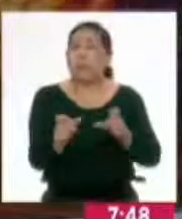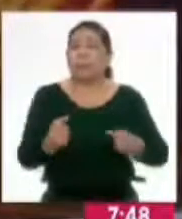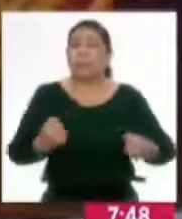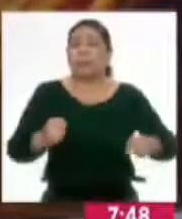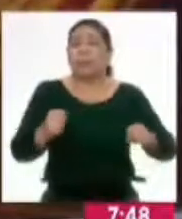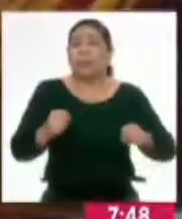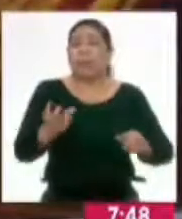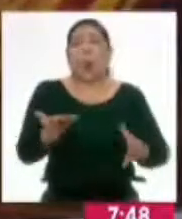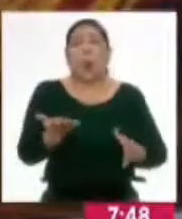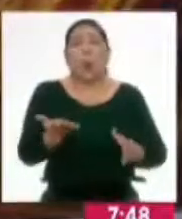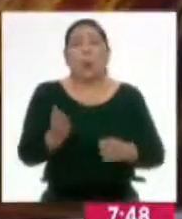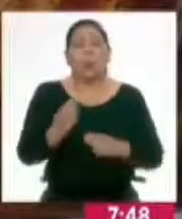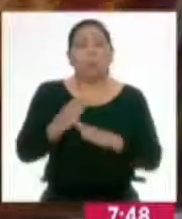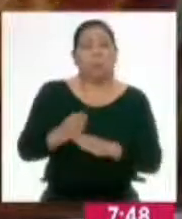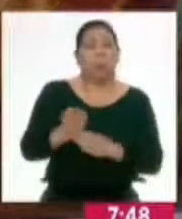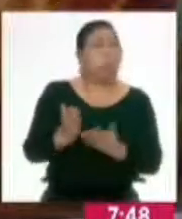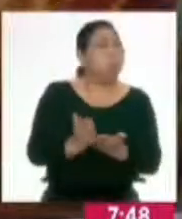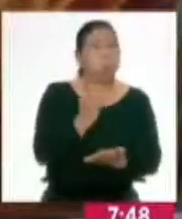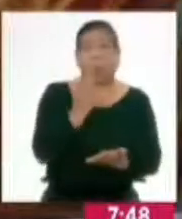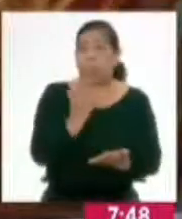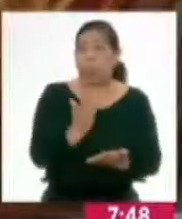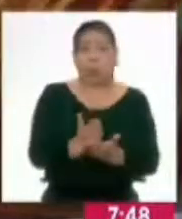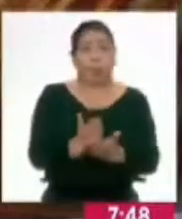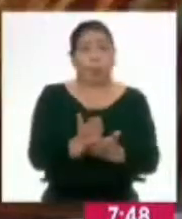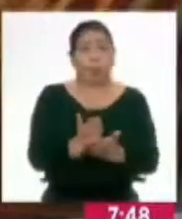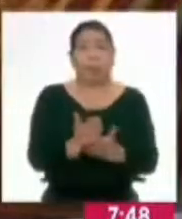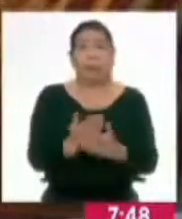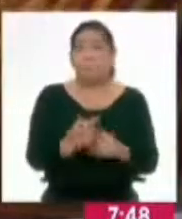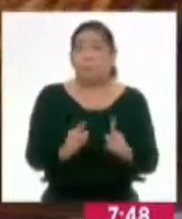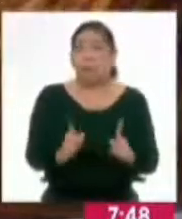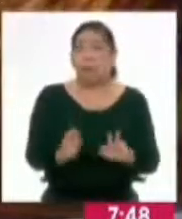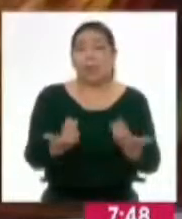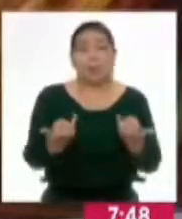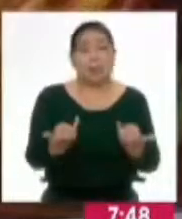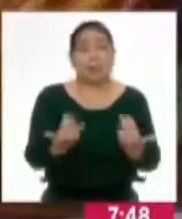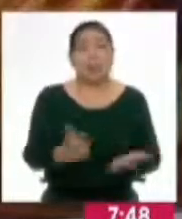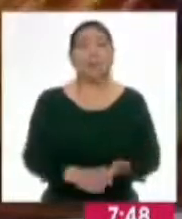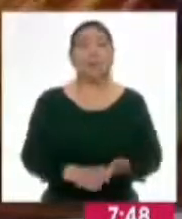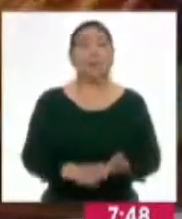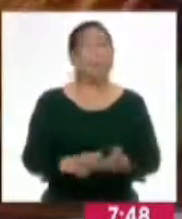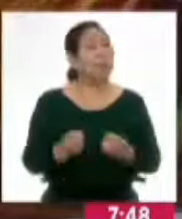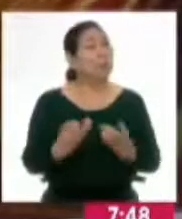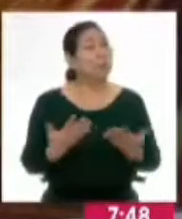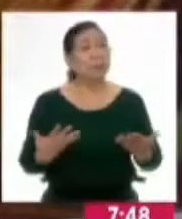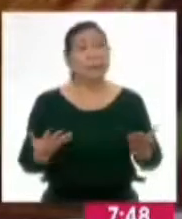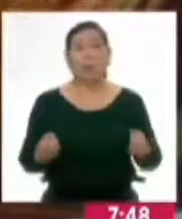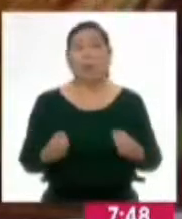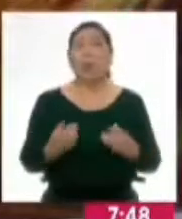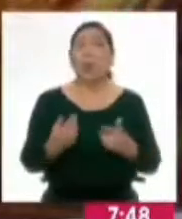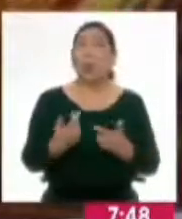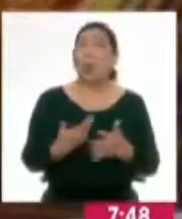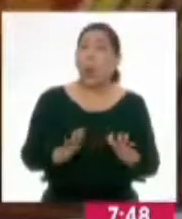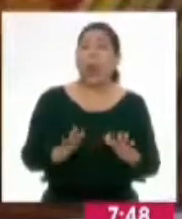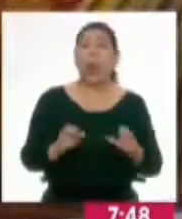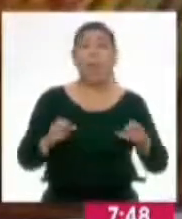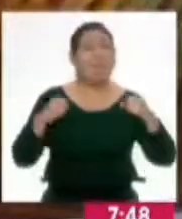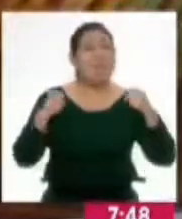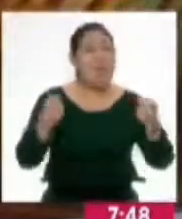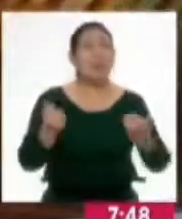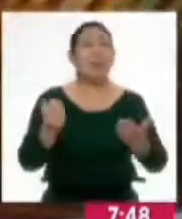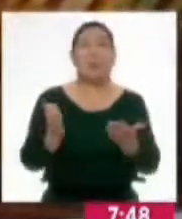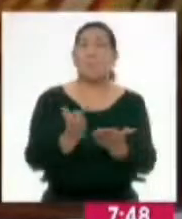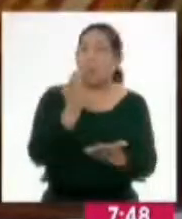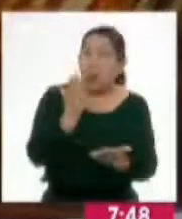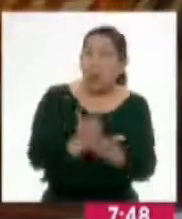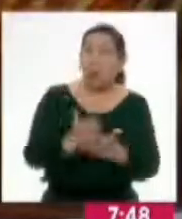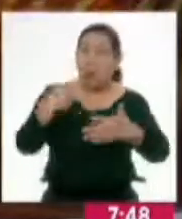el bullying. Es una problemática transversal y que es tan importante como las huelgas, las protestas, la crisis social,